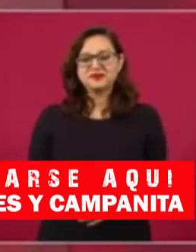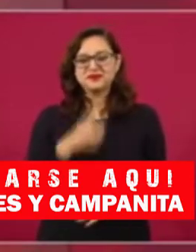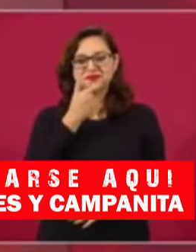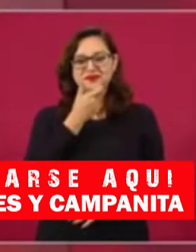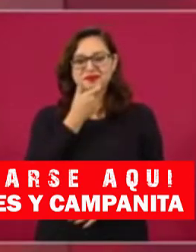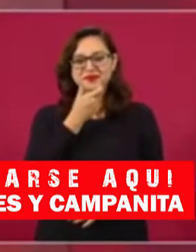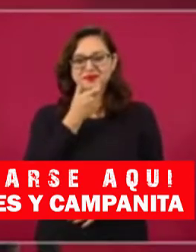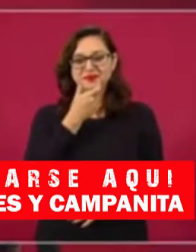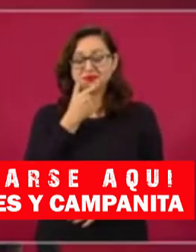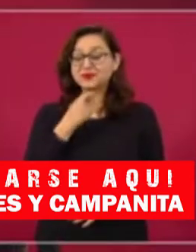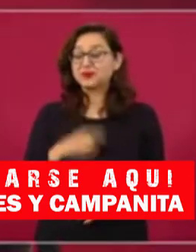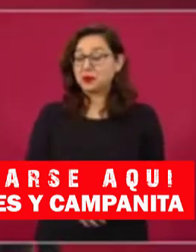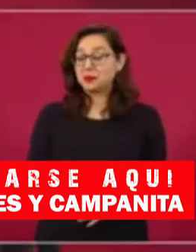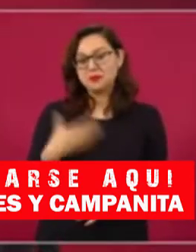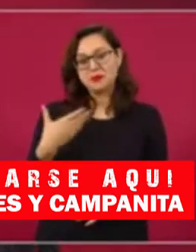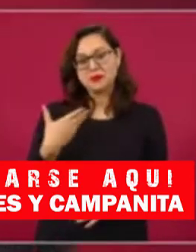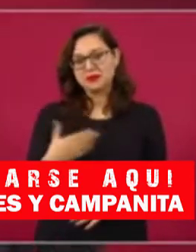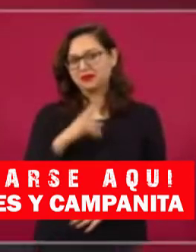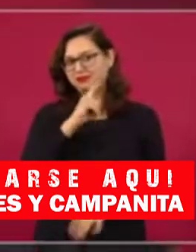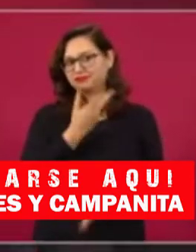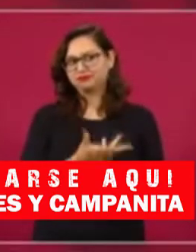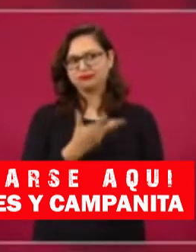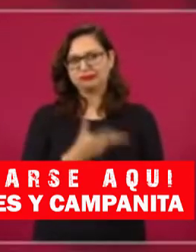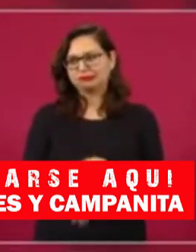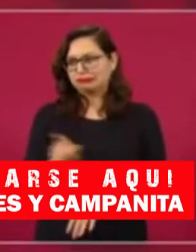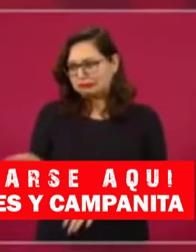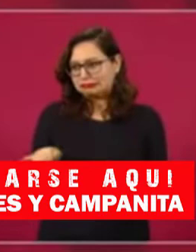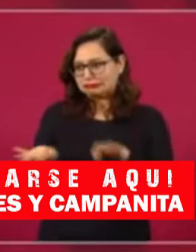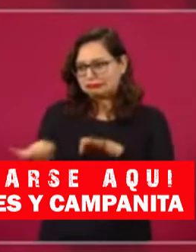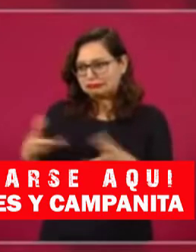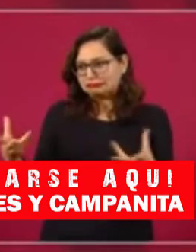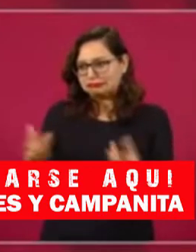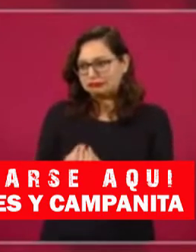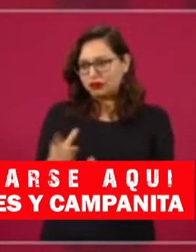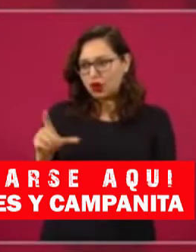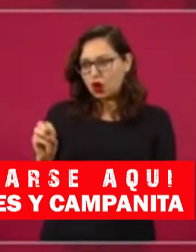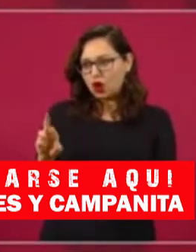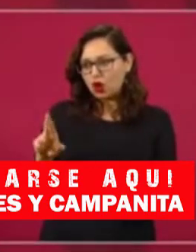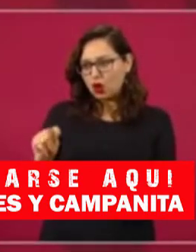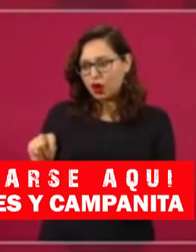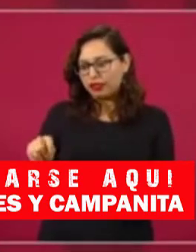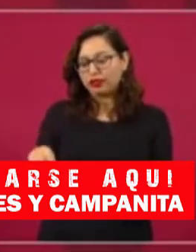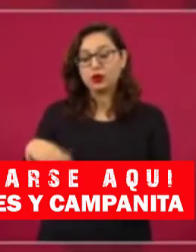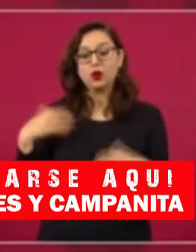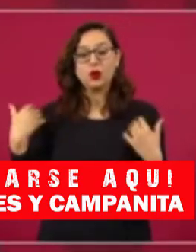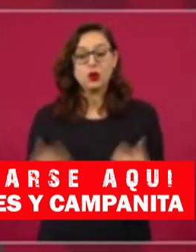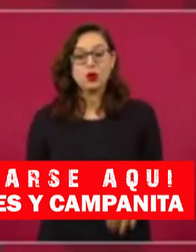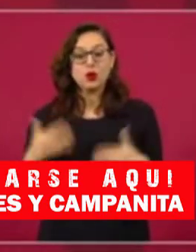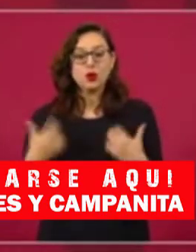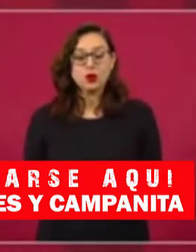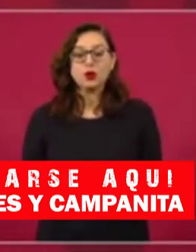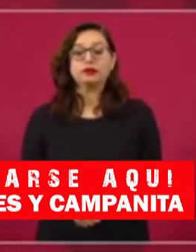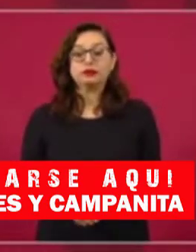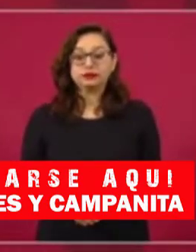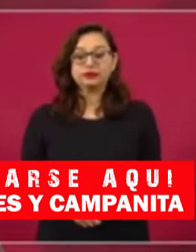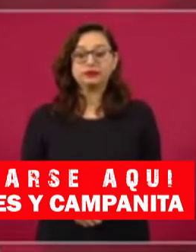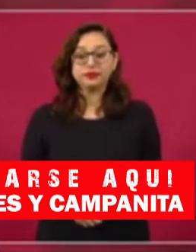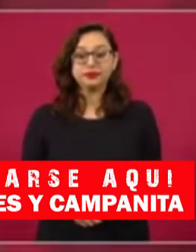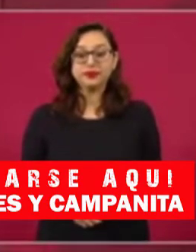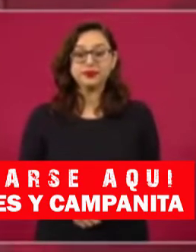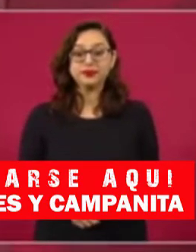Está muy bien el Washington Post, ¿no? El periódico que con una investigación de fondo